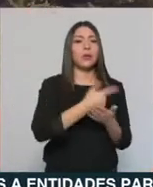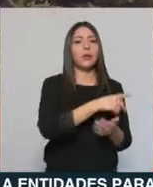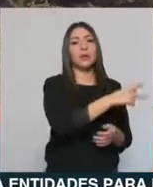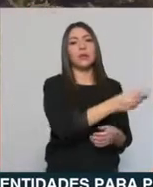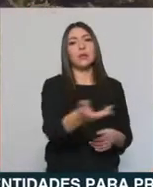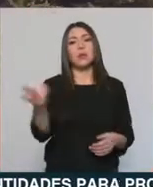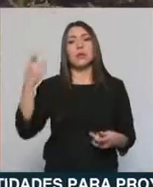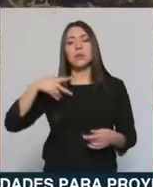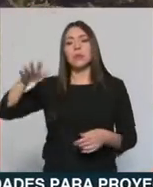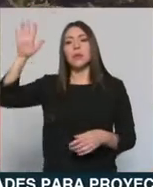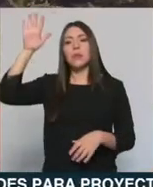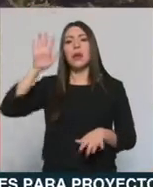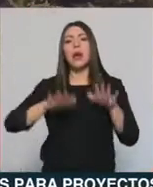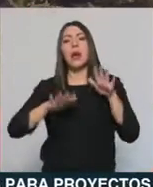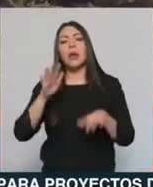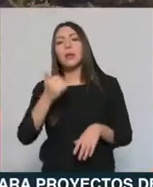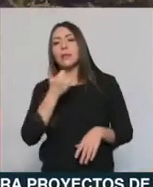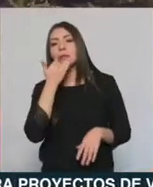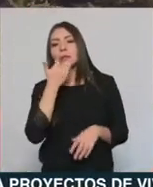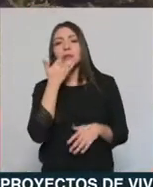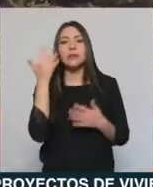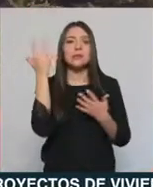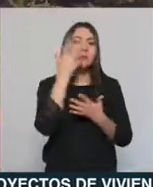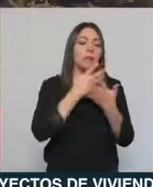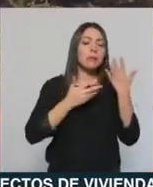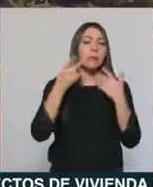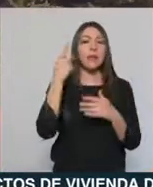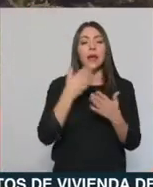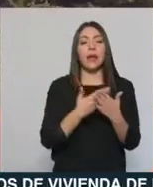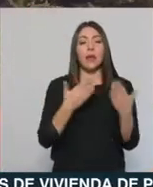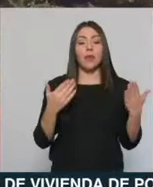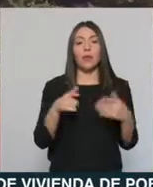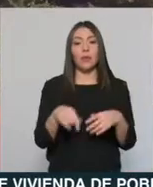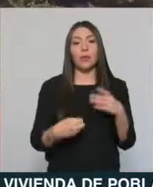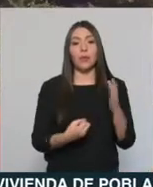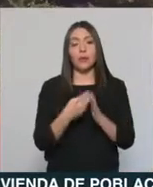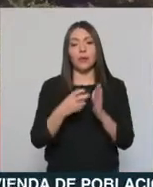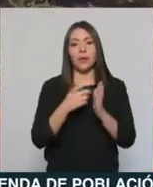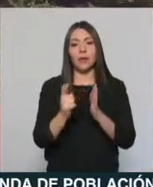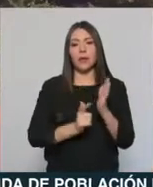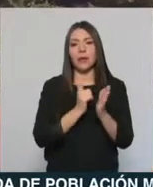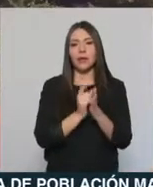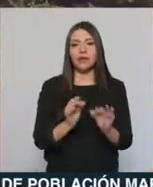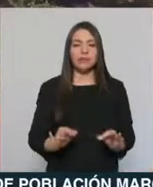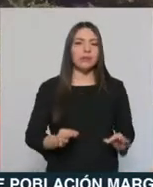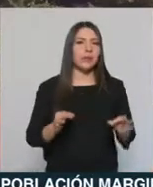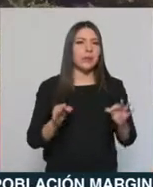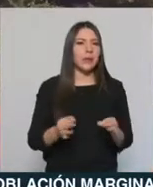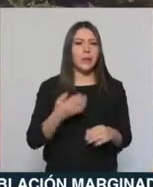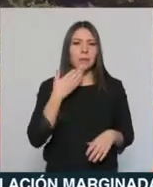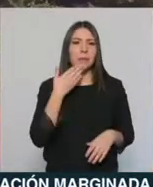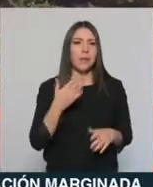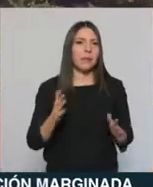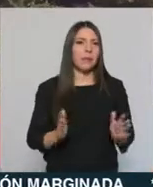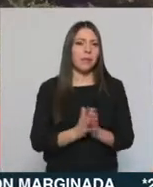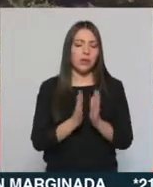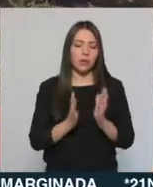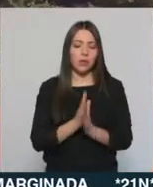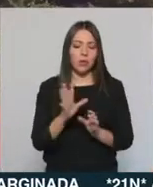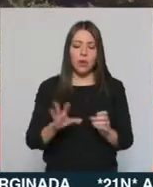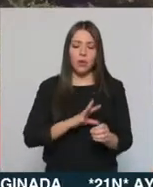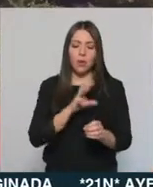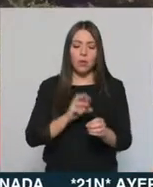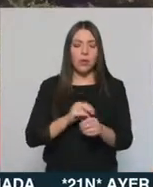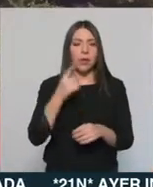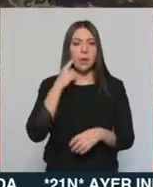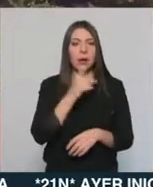personas. Podría carecer de veracidad. Exactamente. ¿Cierto? Entonces, con esta reforma yo pienso que va a haber una verdadera participación de las bases que integran a los sindicatos en